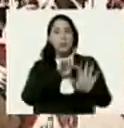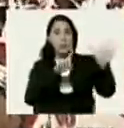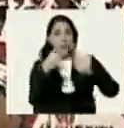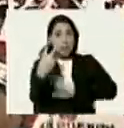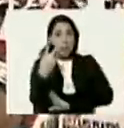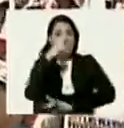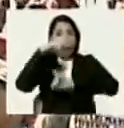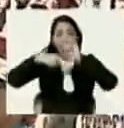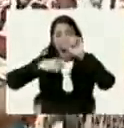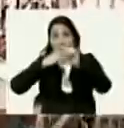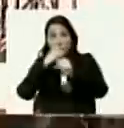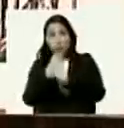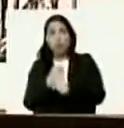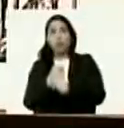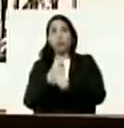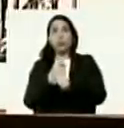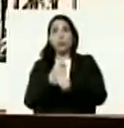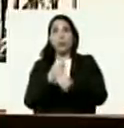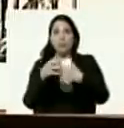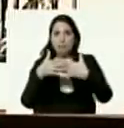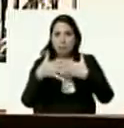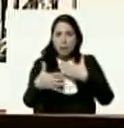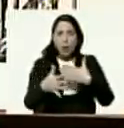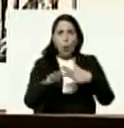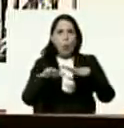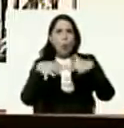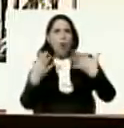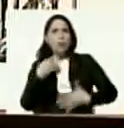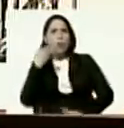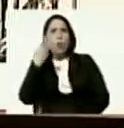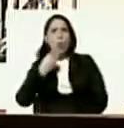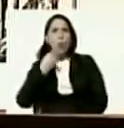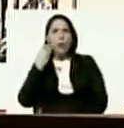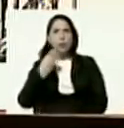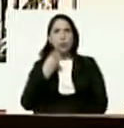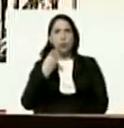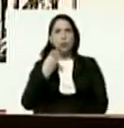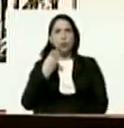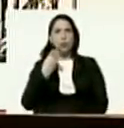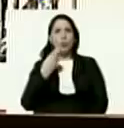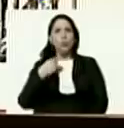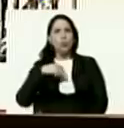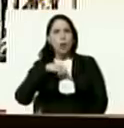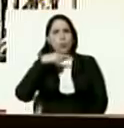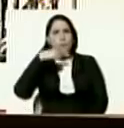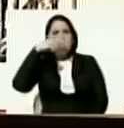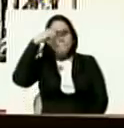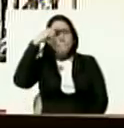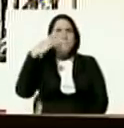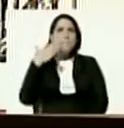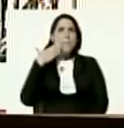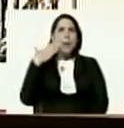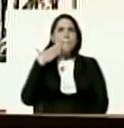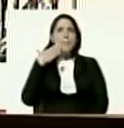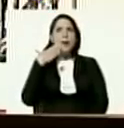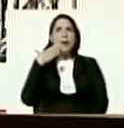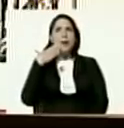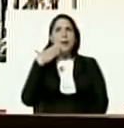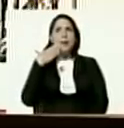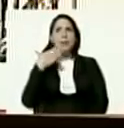62 años en que la juventud de entonces, nuestros padres, nuestras